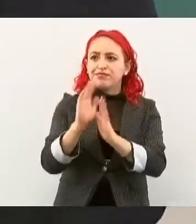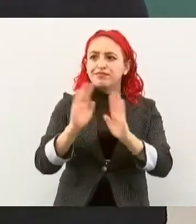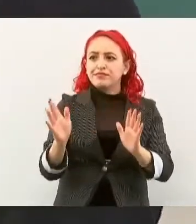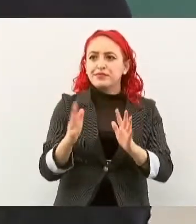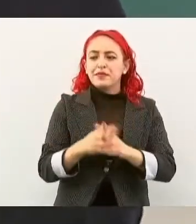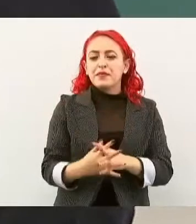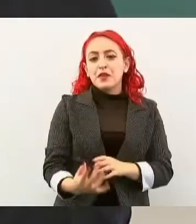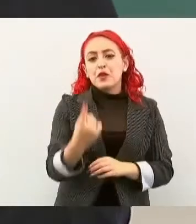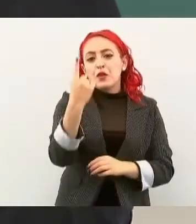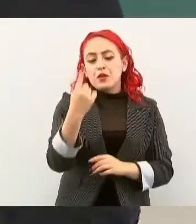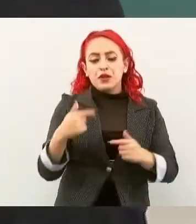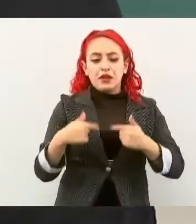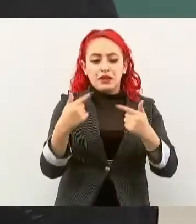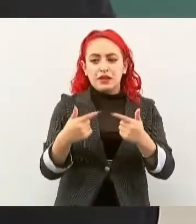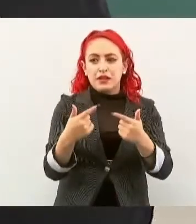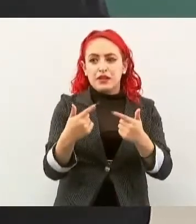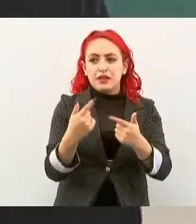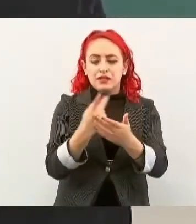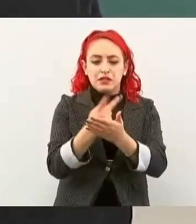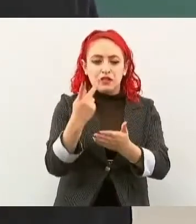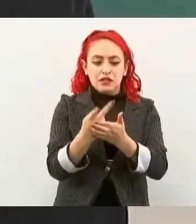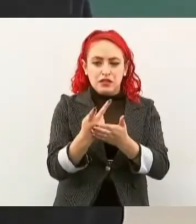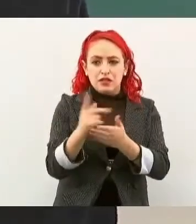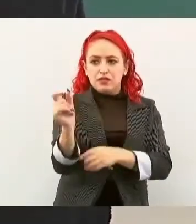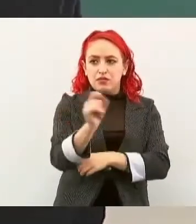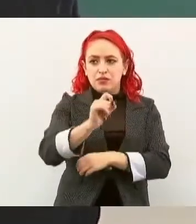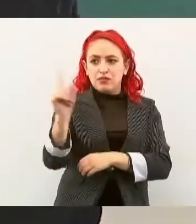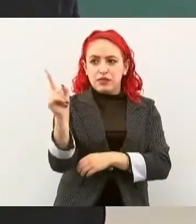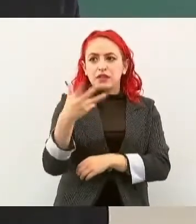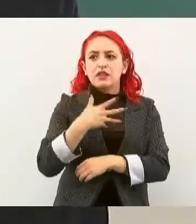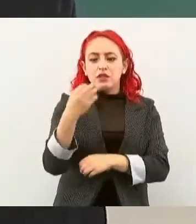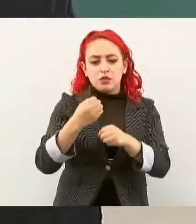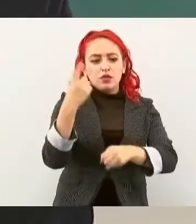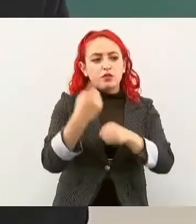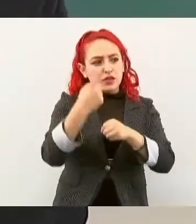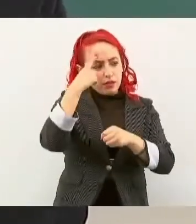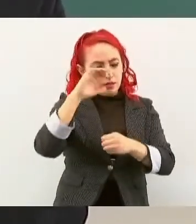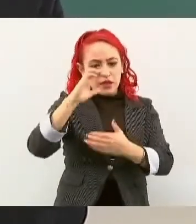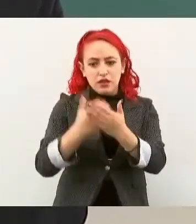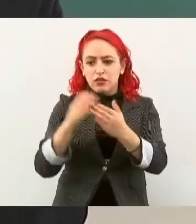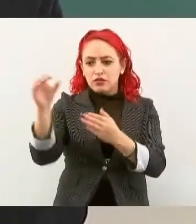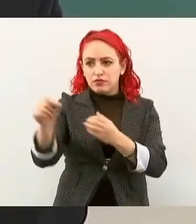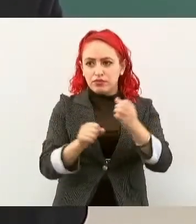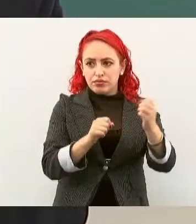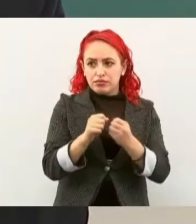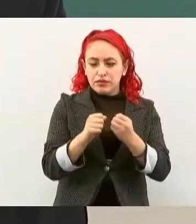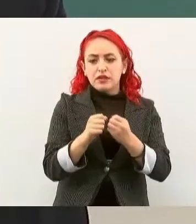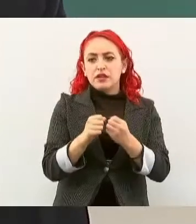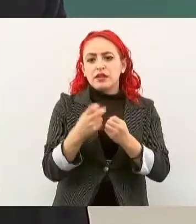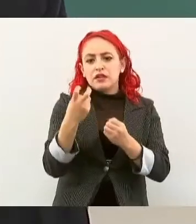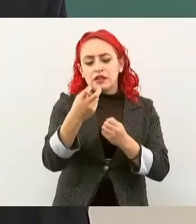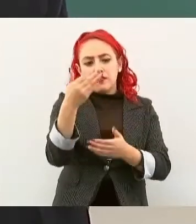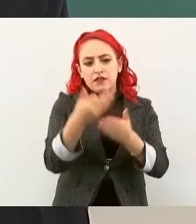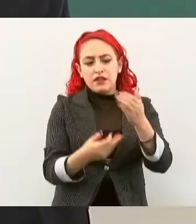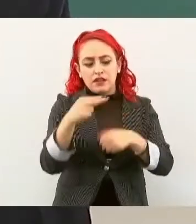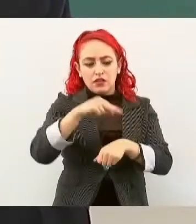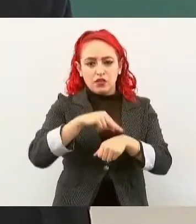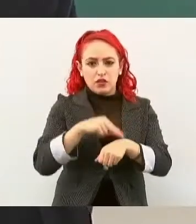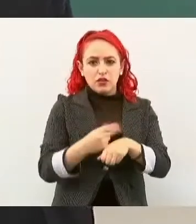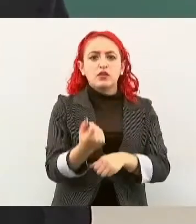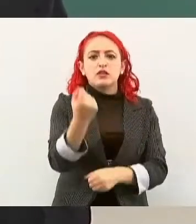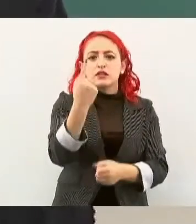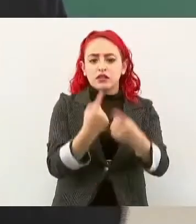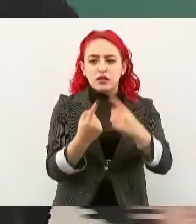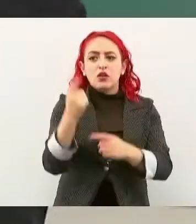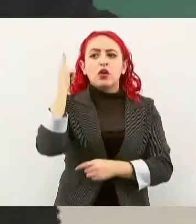una generación, de modo que ahí vamos a tener posibilidad de resolver lo del déficit. Ojalá y